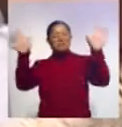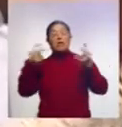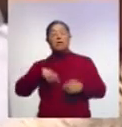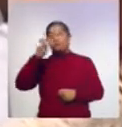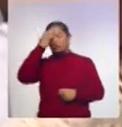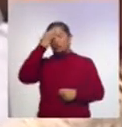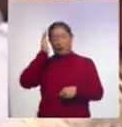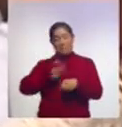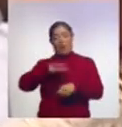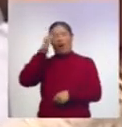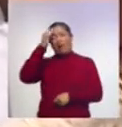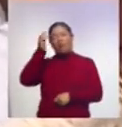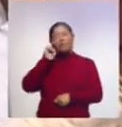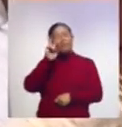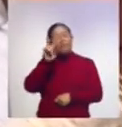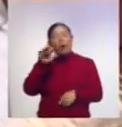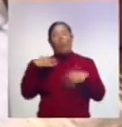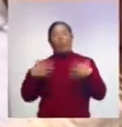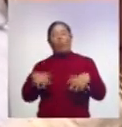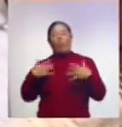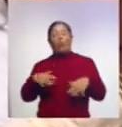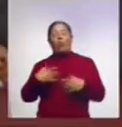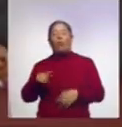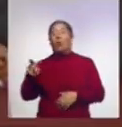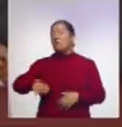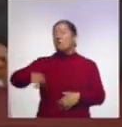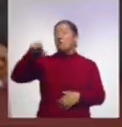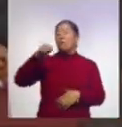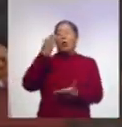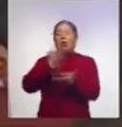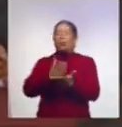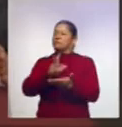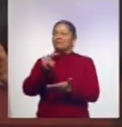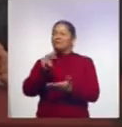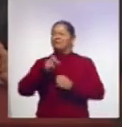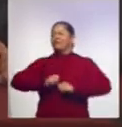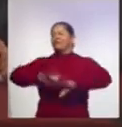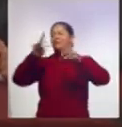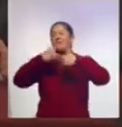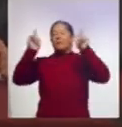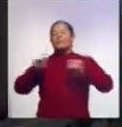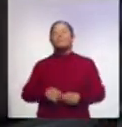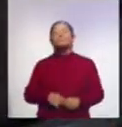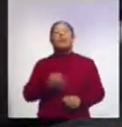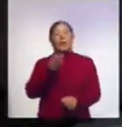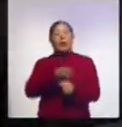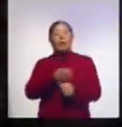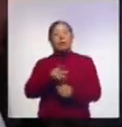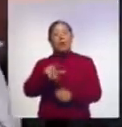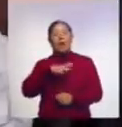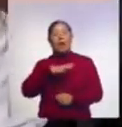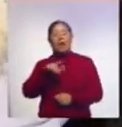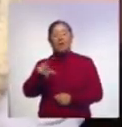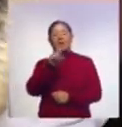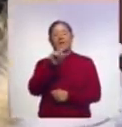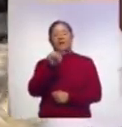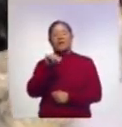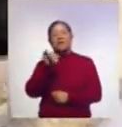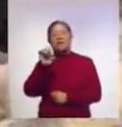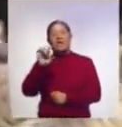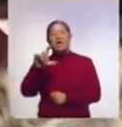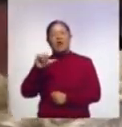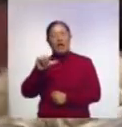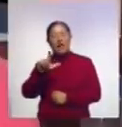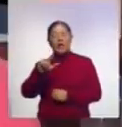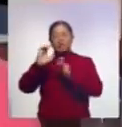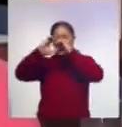conocimientos donde tampoco hay límite de edad. Para esta edición, el ponente será Daniel Torres Aguilar, del Observatorio HAO, dedicado a